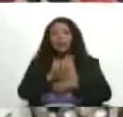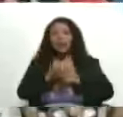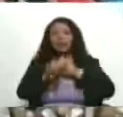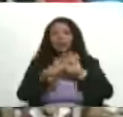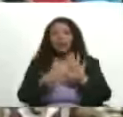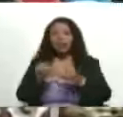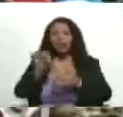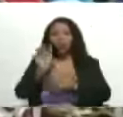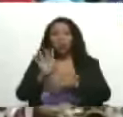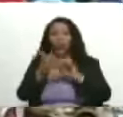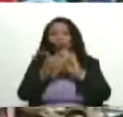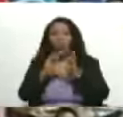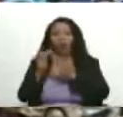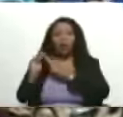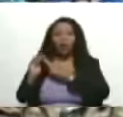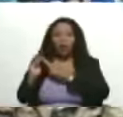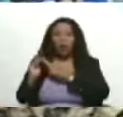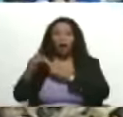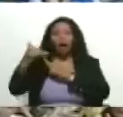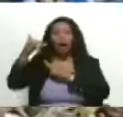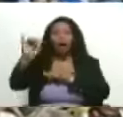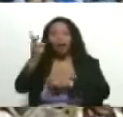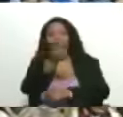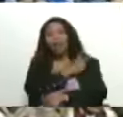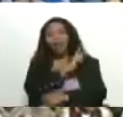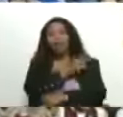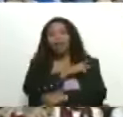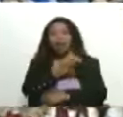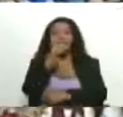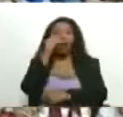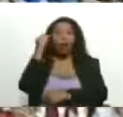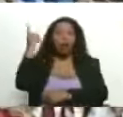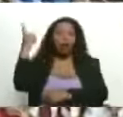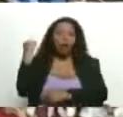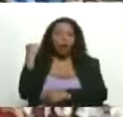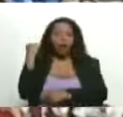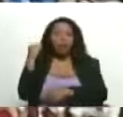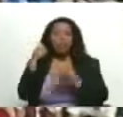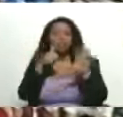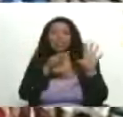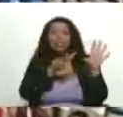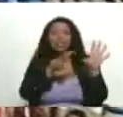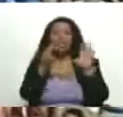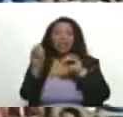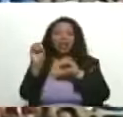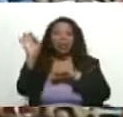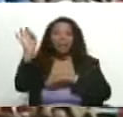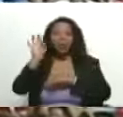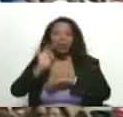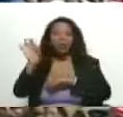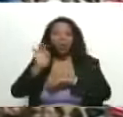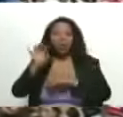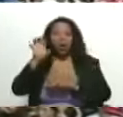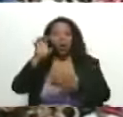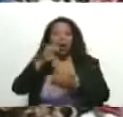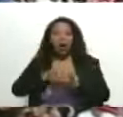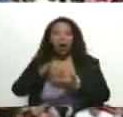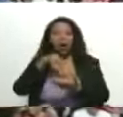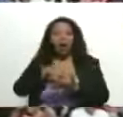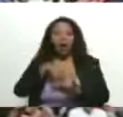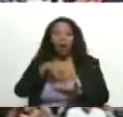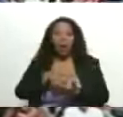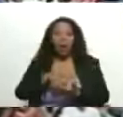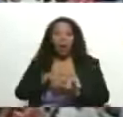2.364 comunidades que tienen un jefe o jefa. El 70% en el estado Carabobo son jefas.